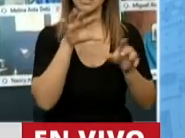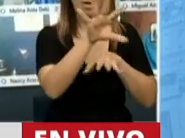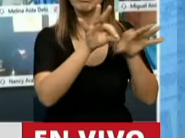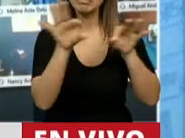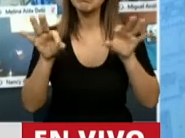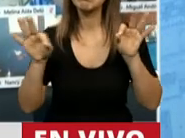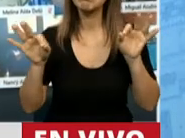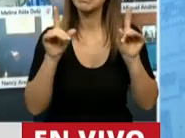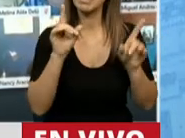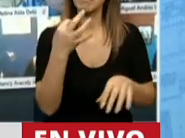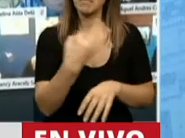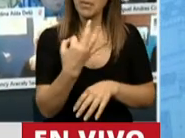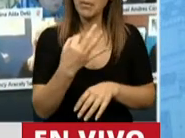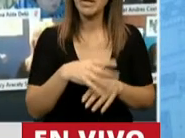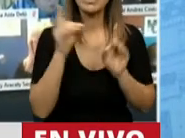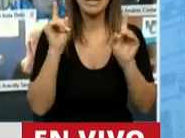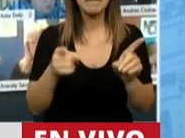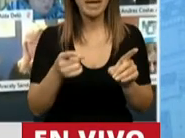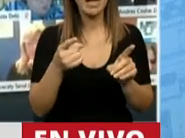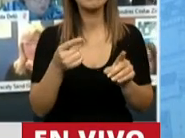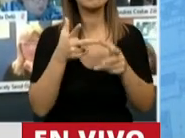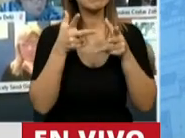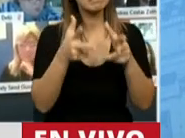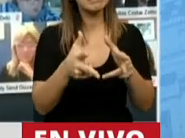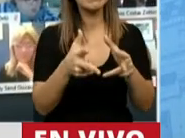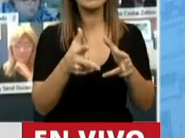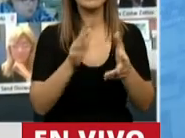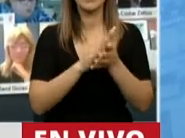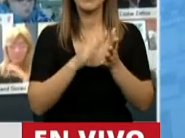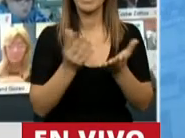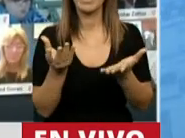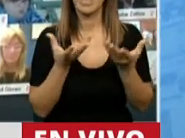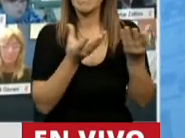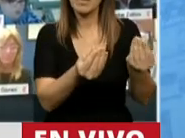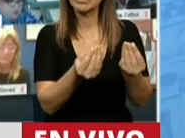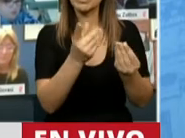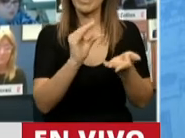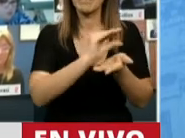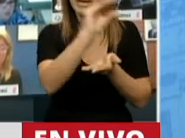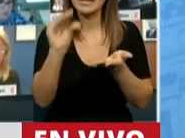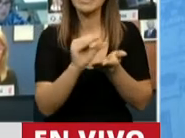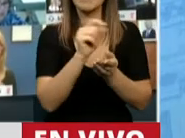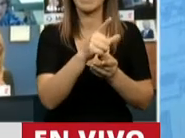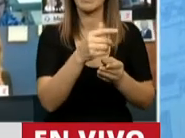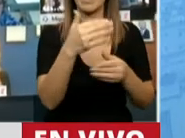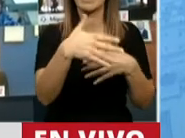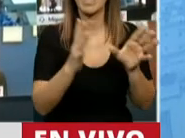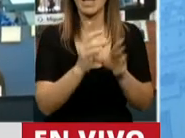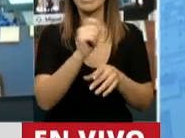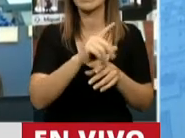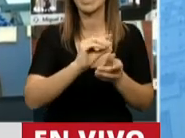Destacar también la mención al refuerzo de las partidas para las cajas provinciales no